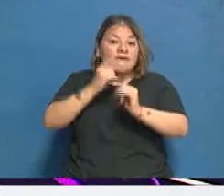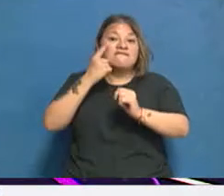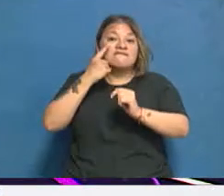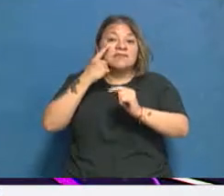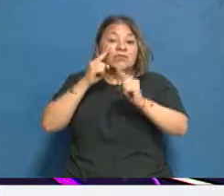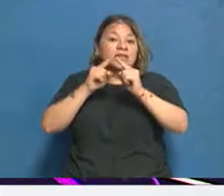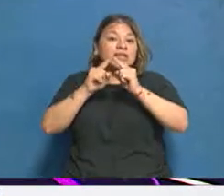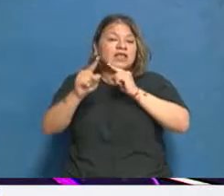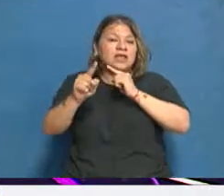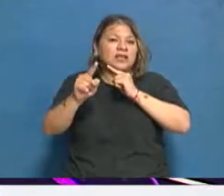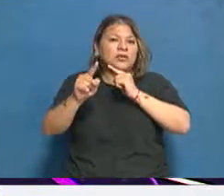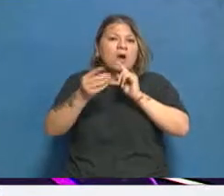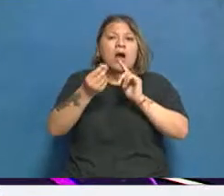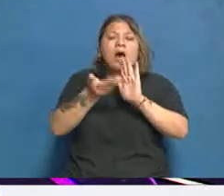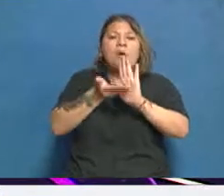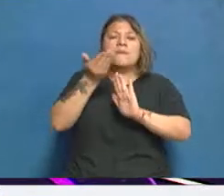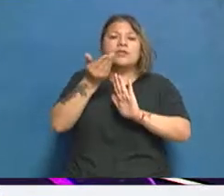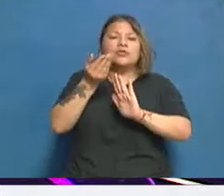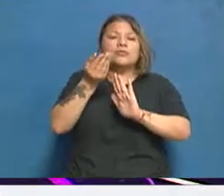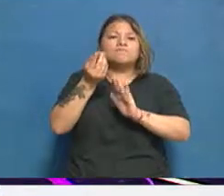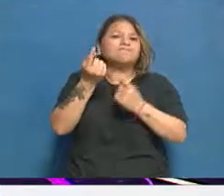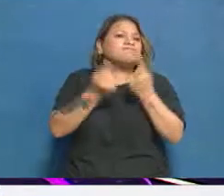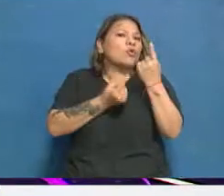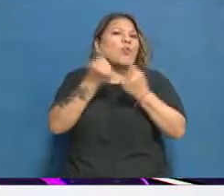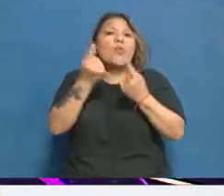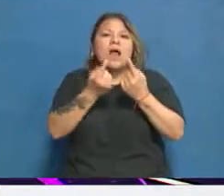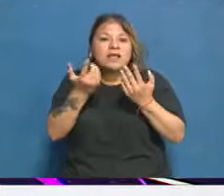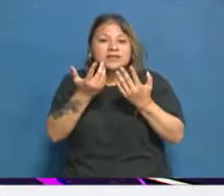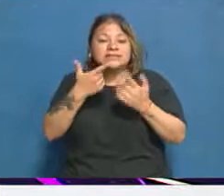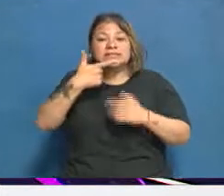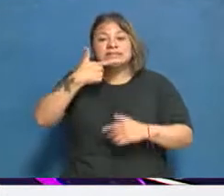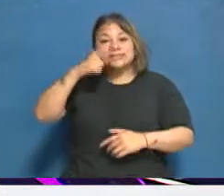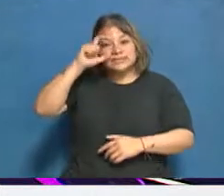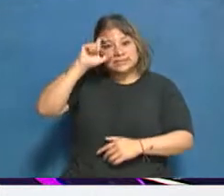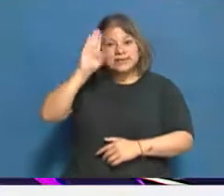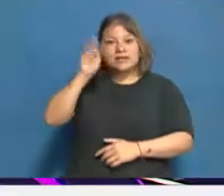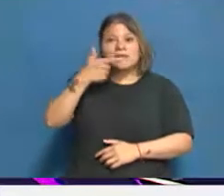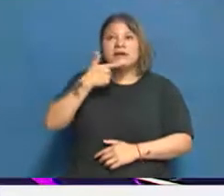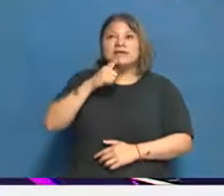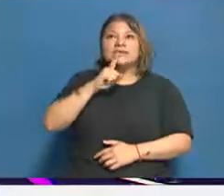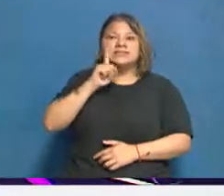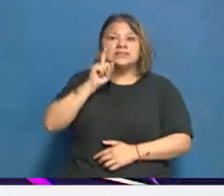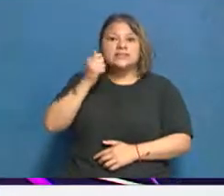vivo, cuáles son los aumentos que nos van a impactar en el bolsillo. Sebastián Goiburo, qué tarea, ¿no?